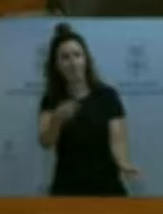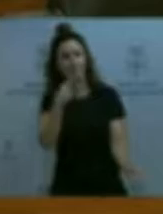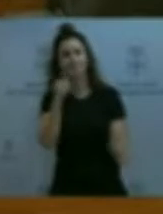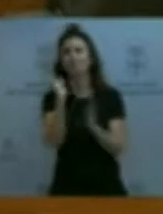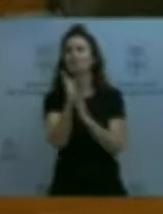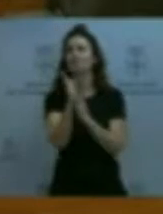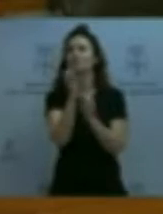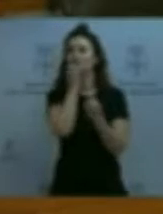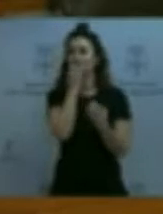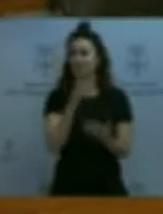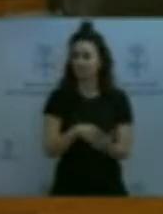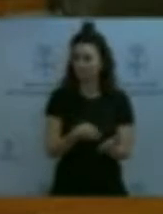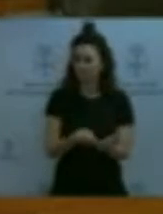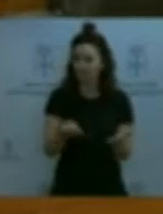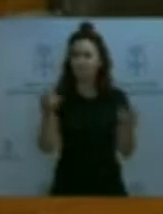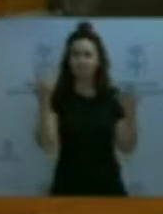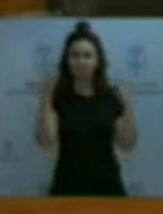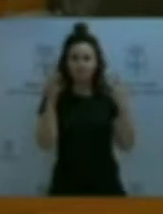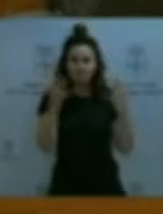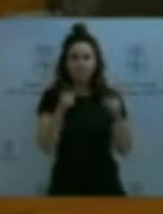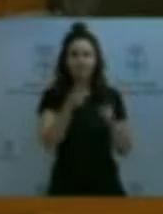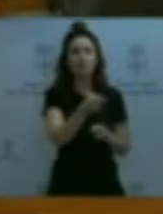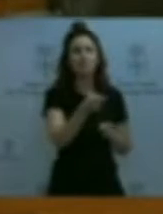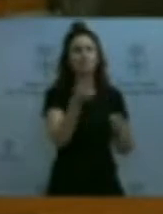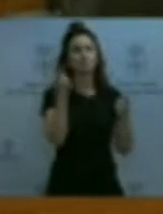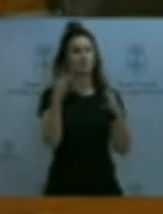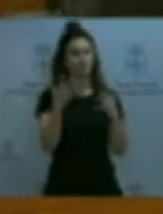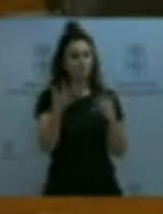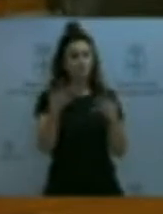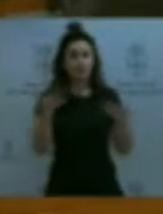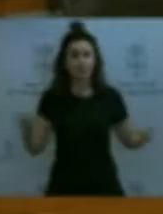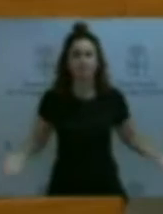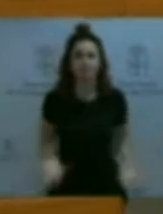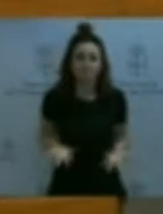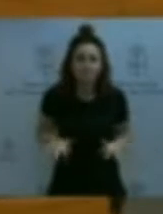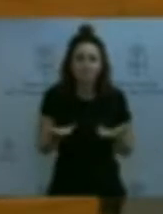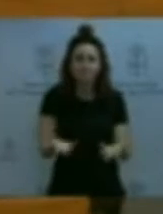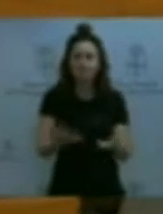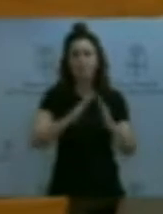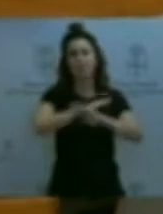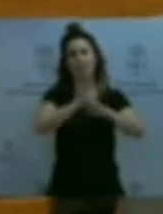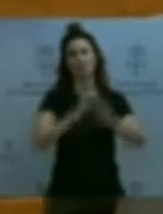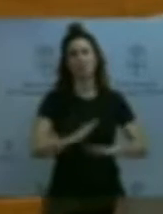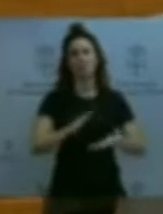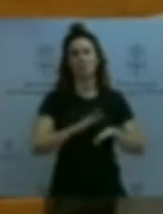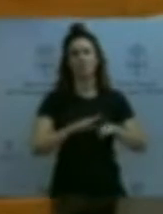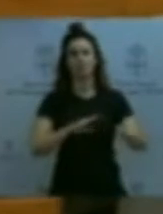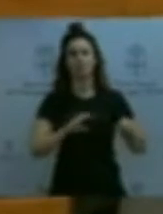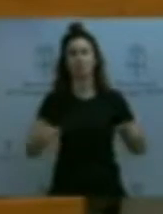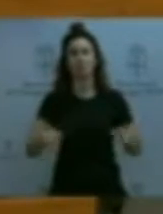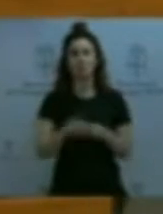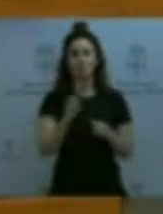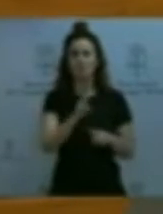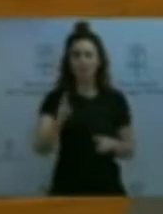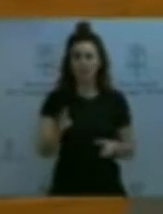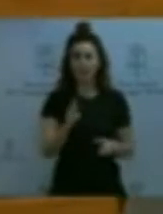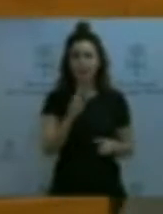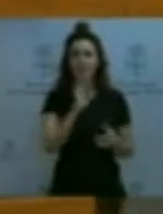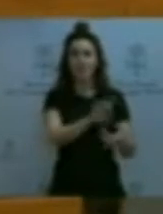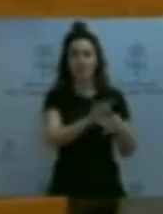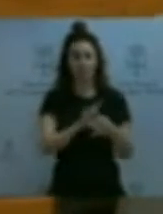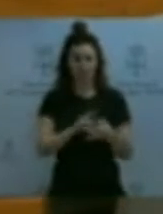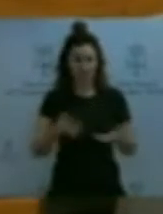aplaudió el impulso definitivo que hizo el Gobierno del Partido Popular por el mismo. Fue la época en la que la alcaldesa de Gijón hablaba